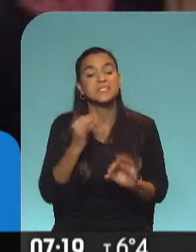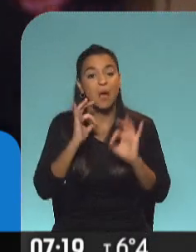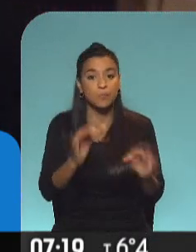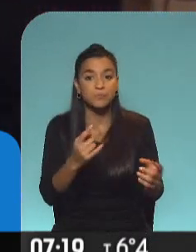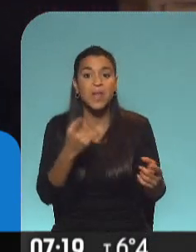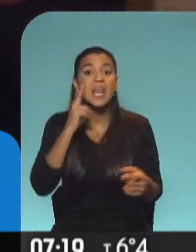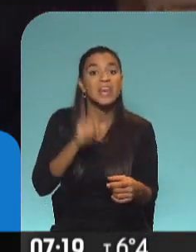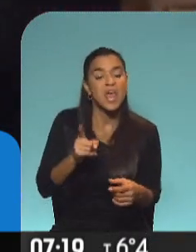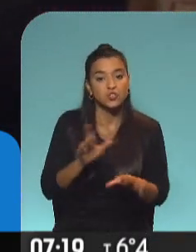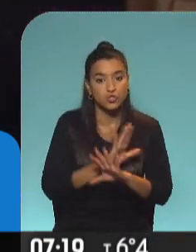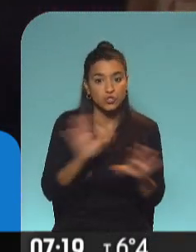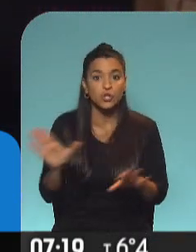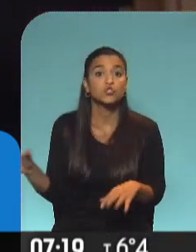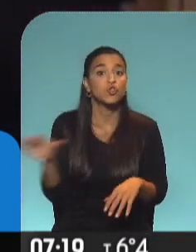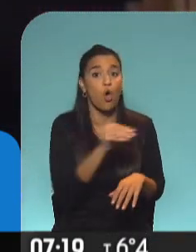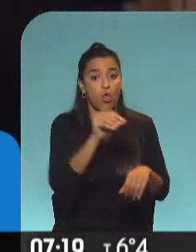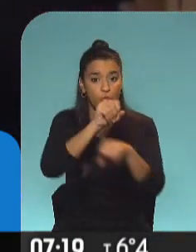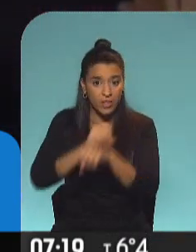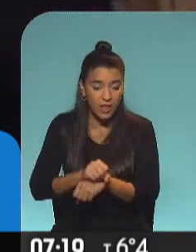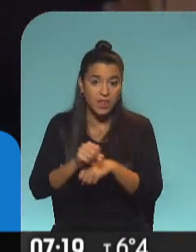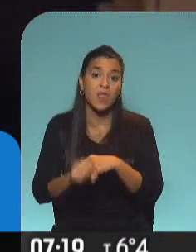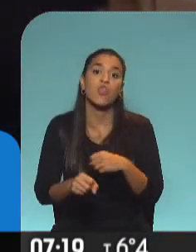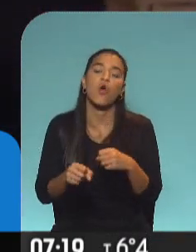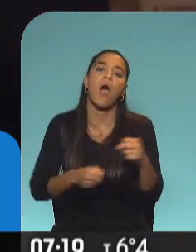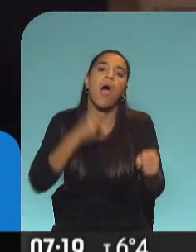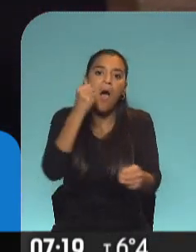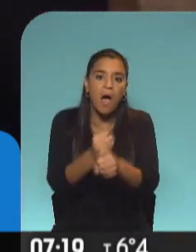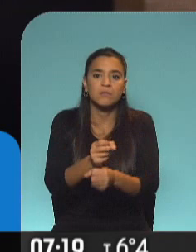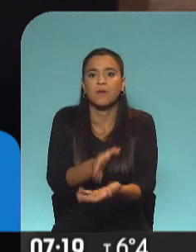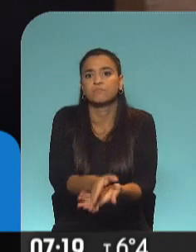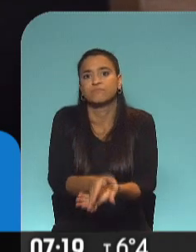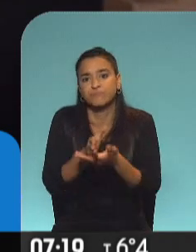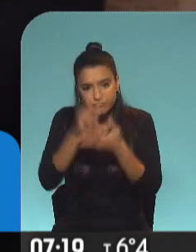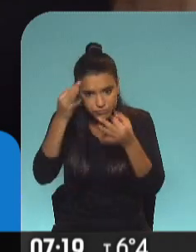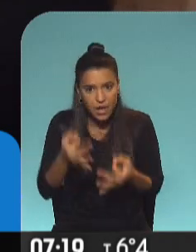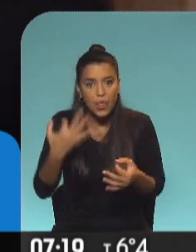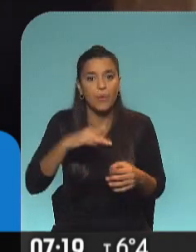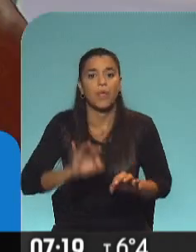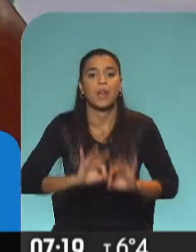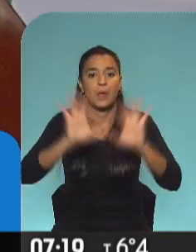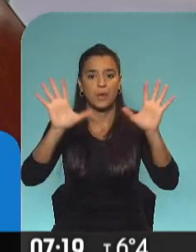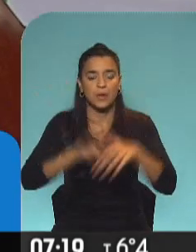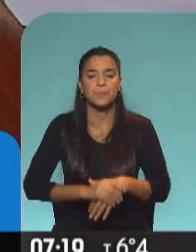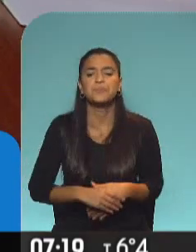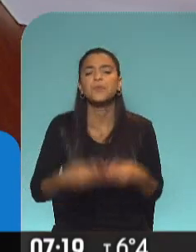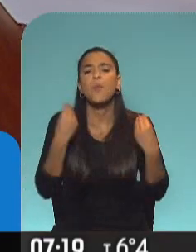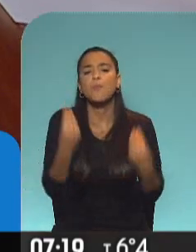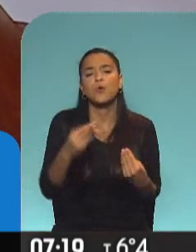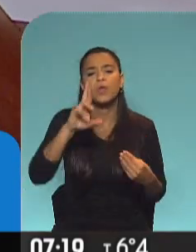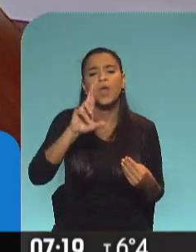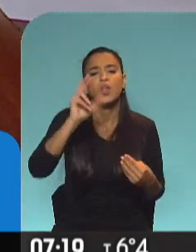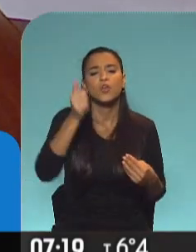esos riesgos procesales, todos los detenidos, hasta tanto no haya una condena firme en su contra, deberían estar en libertad. Néstor, ¿por qué